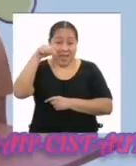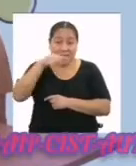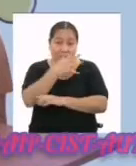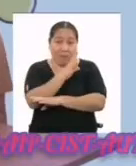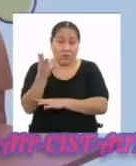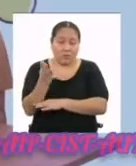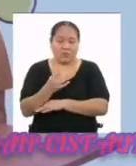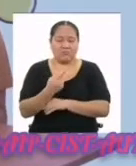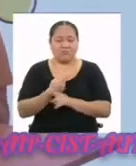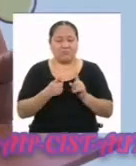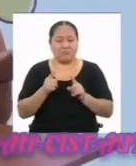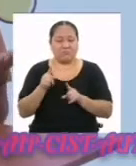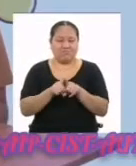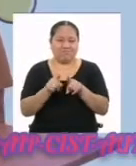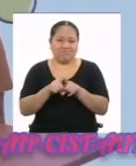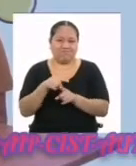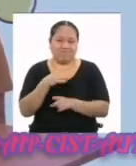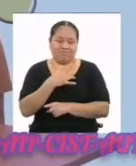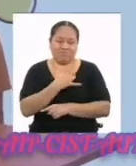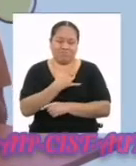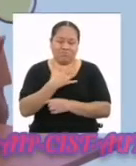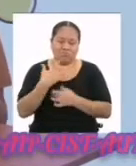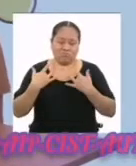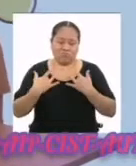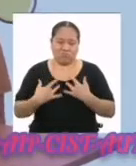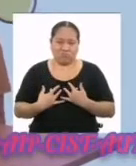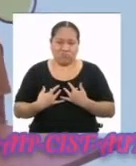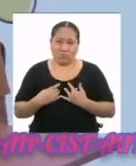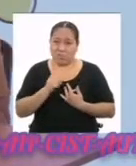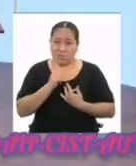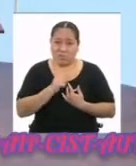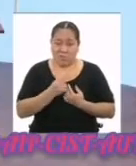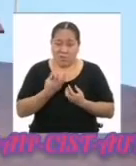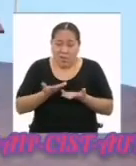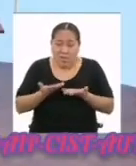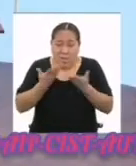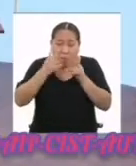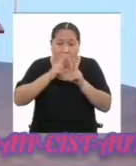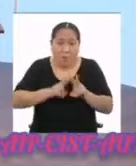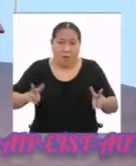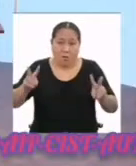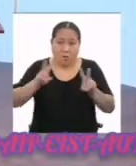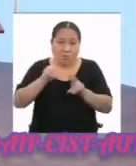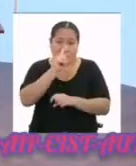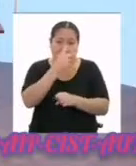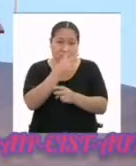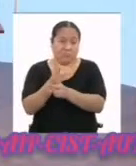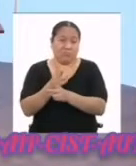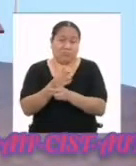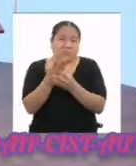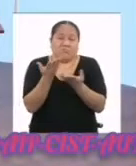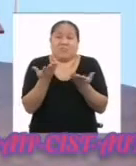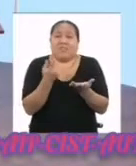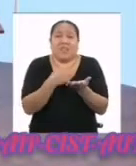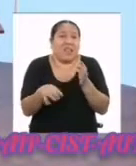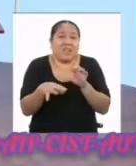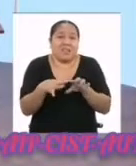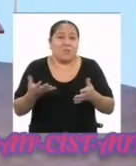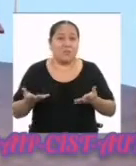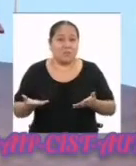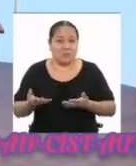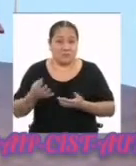mayoría de nosotras y de nosotros no sabemos valorarlos y no los cuidamos. ¿Qué podríamos hacer al respecto? ¿Se les ocurre